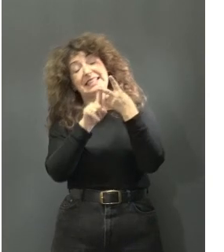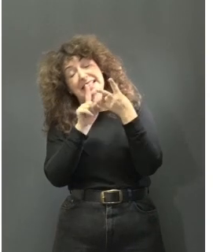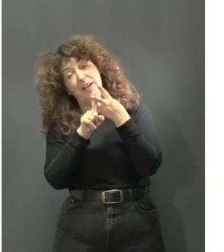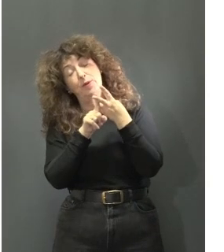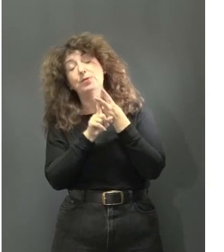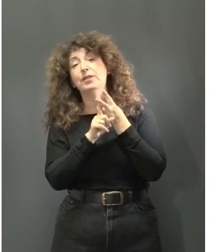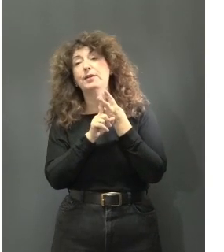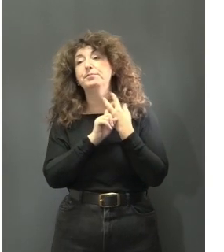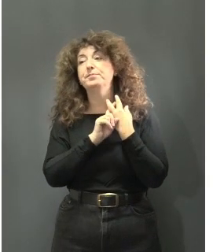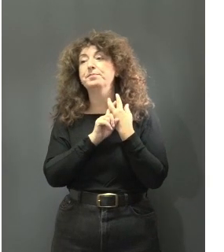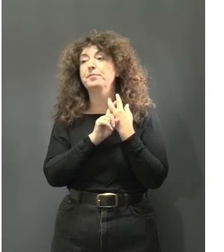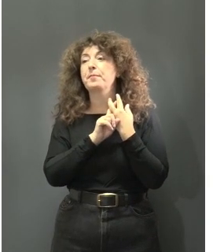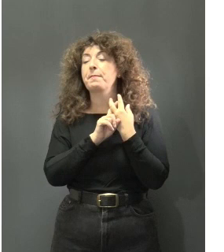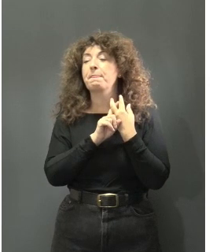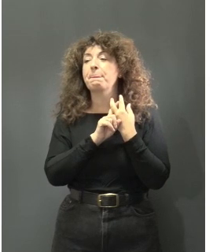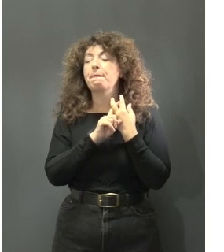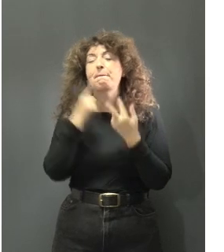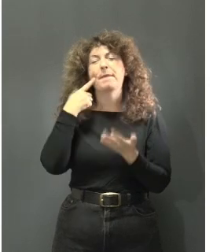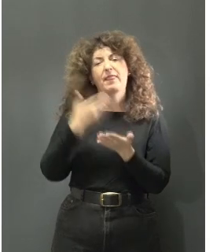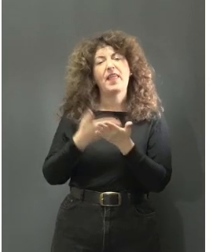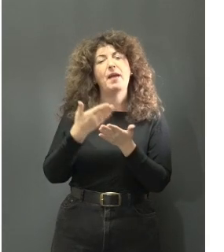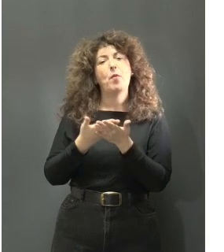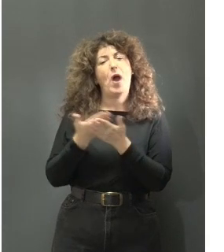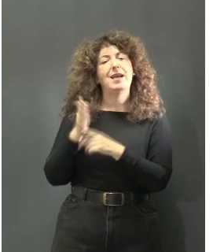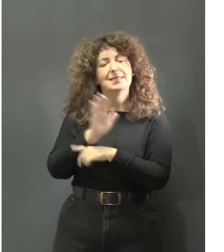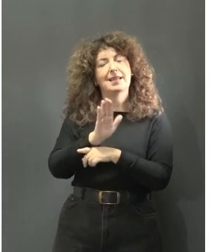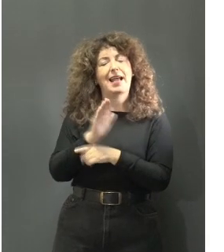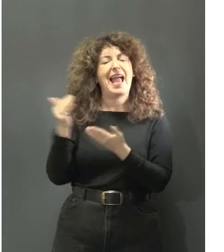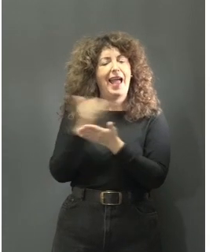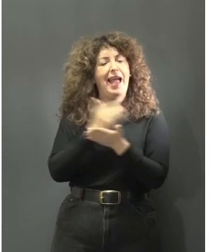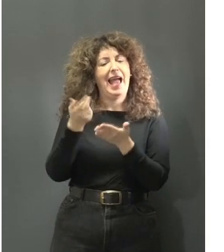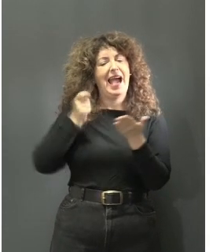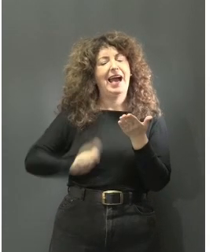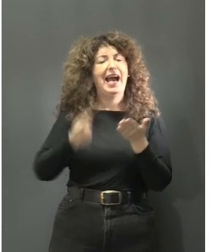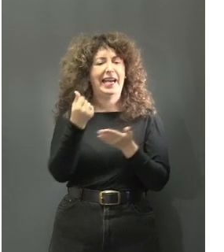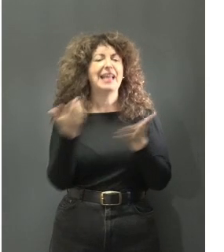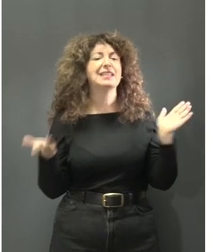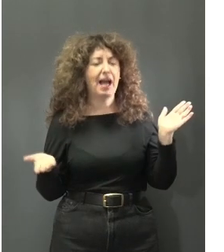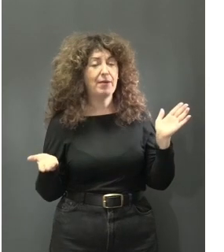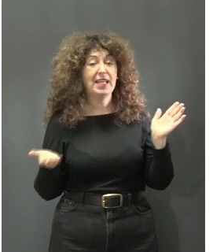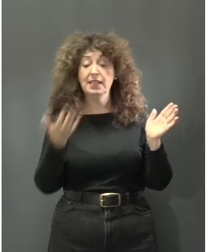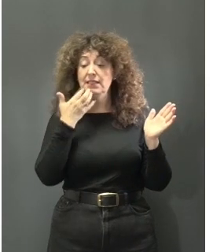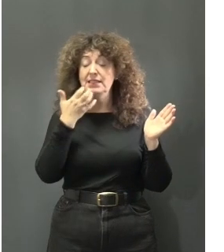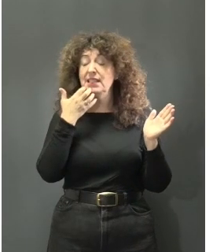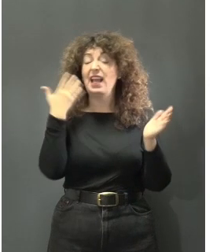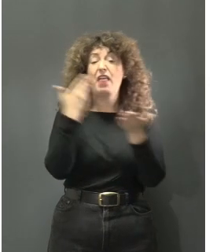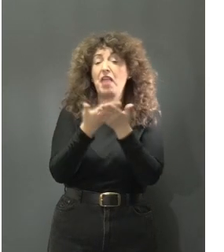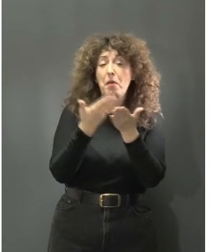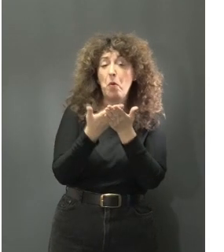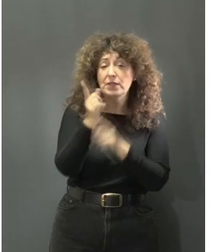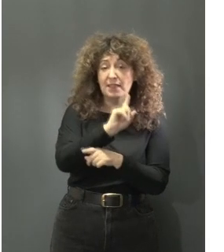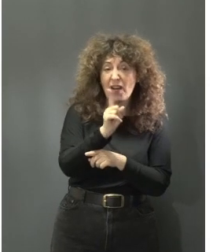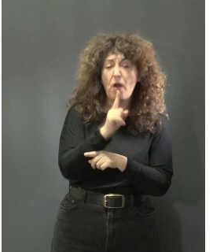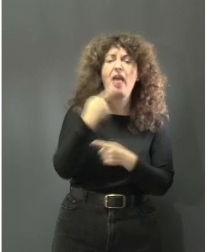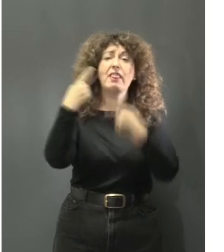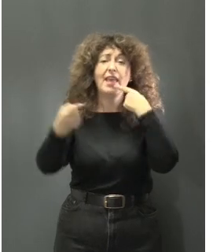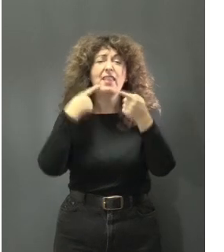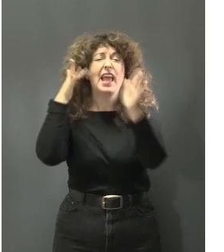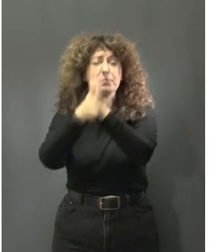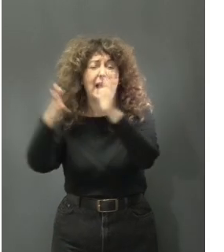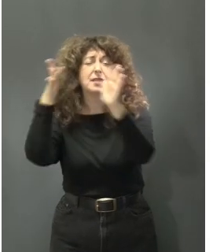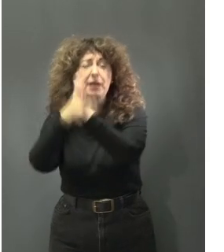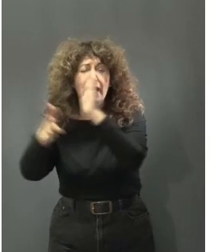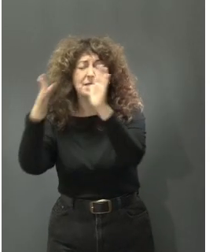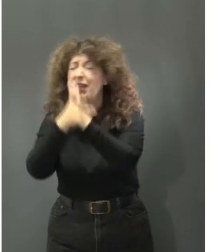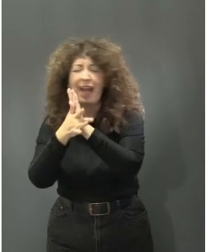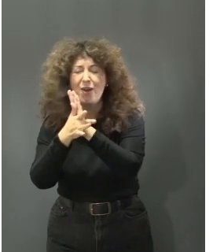otra, poder demostrar que es rentable. Porque hay veces que si no demuestras las cosas, por mucho que las digas, las tienes que demostrar con datos. Yo